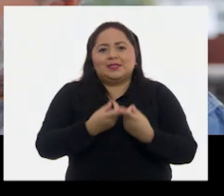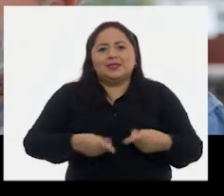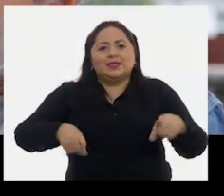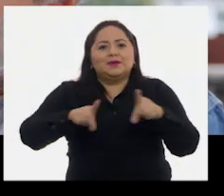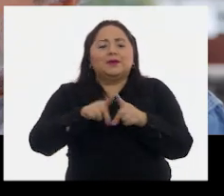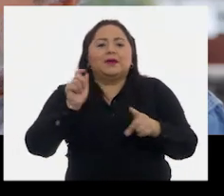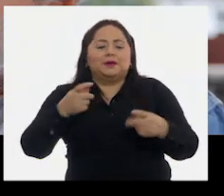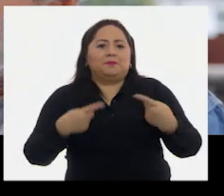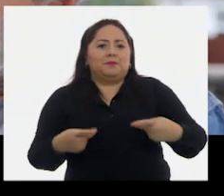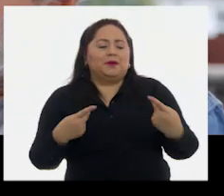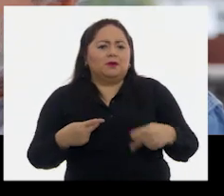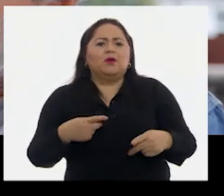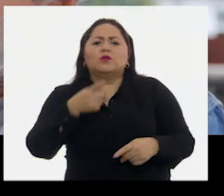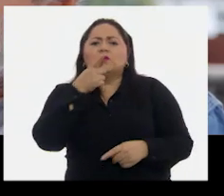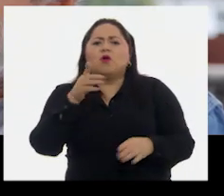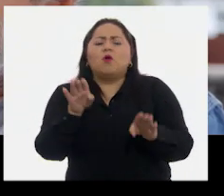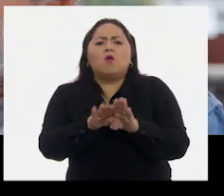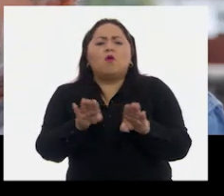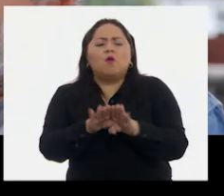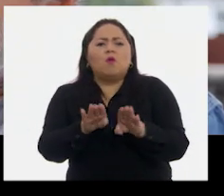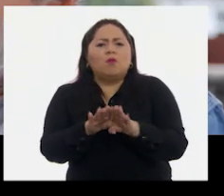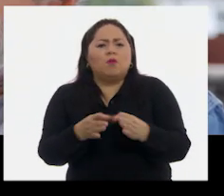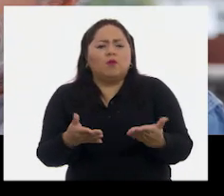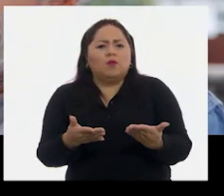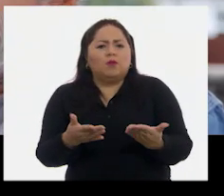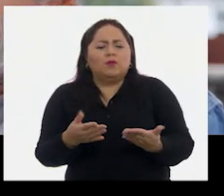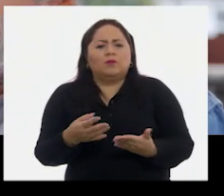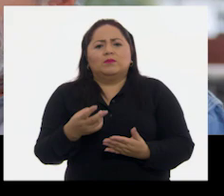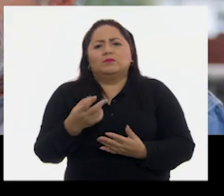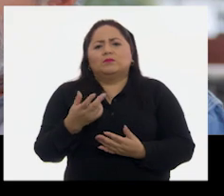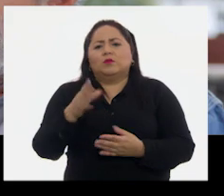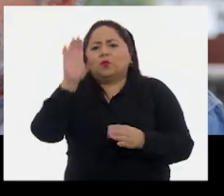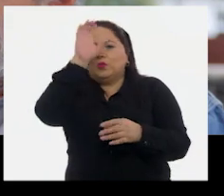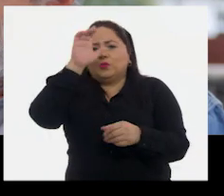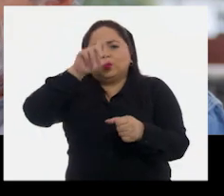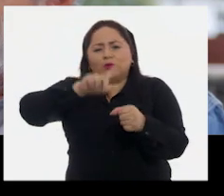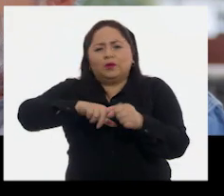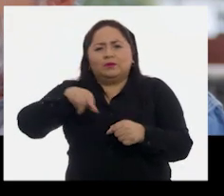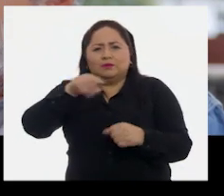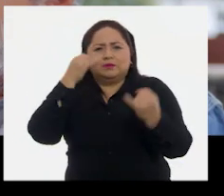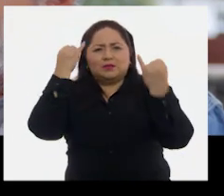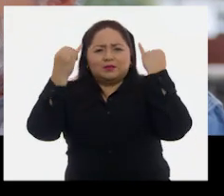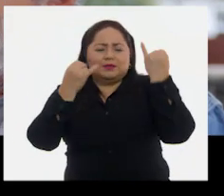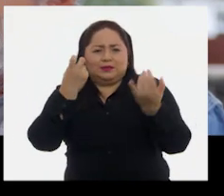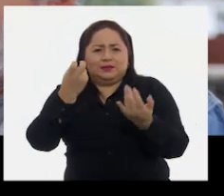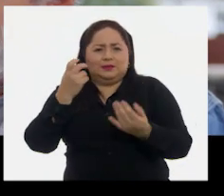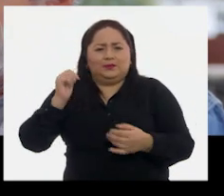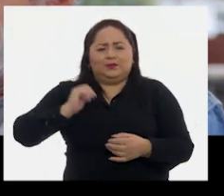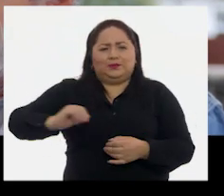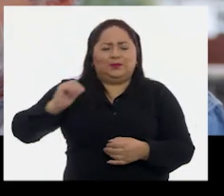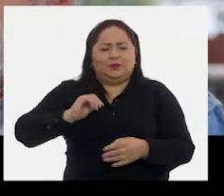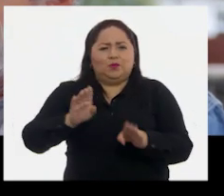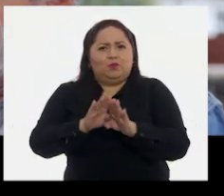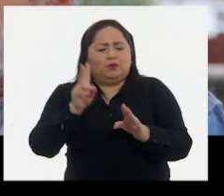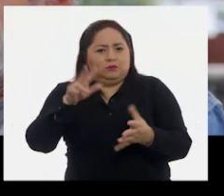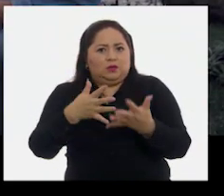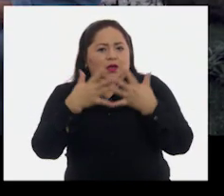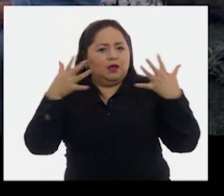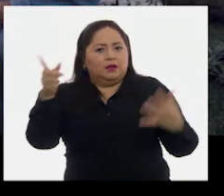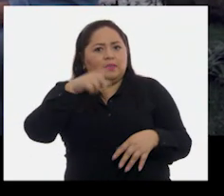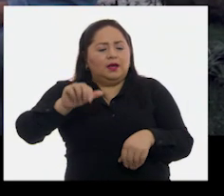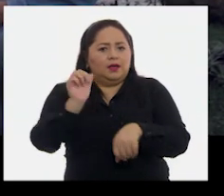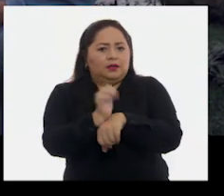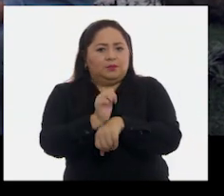humano. ¿Cómo volcaba la cultura que creaban estos grandes